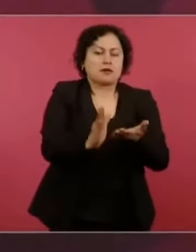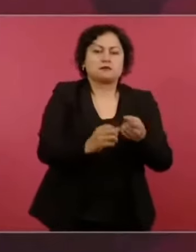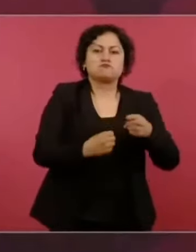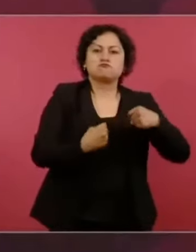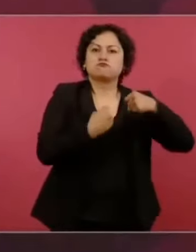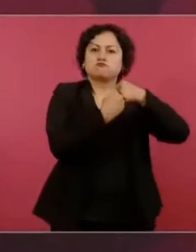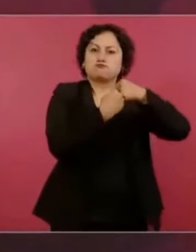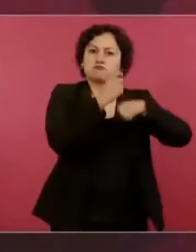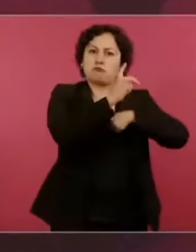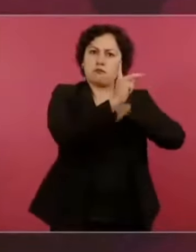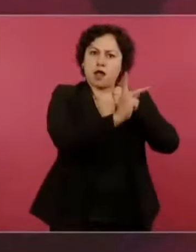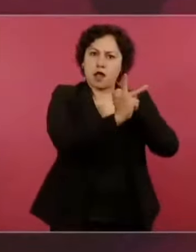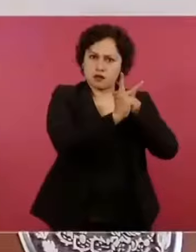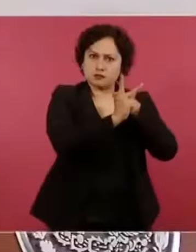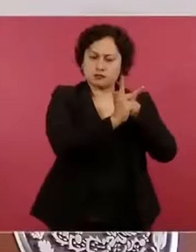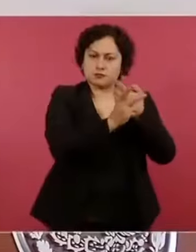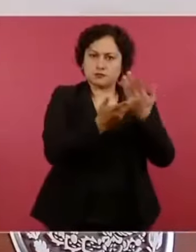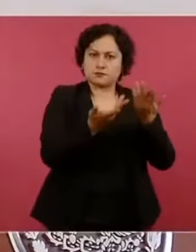fue